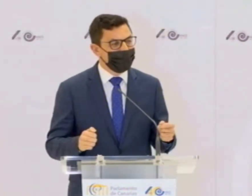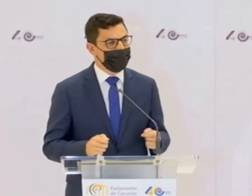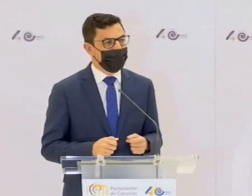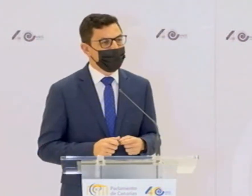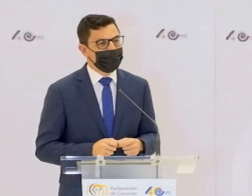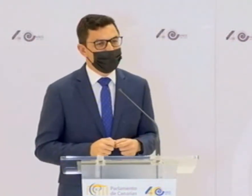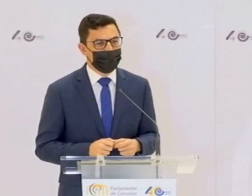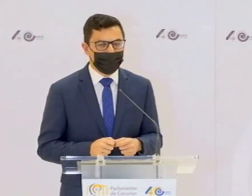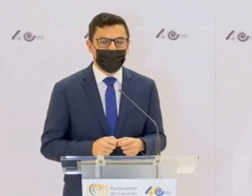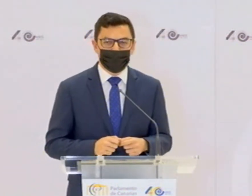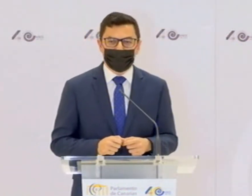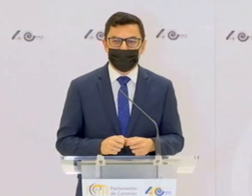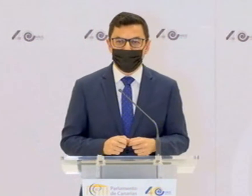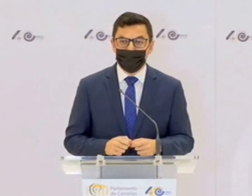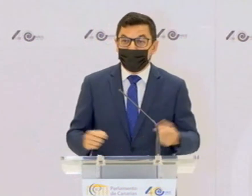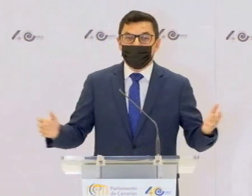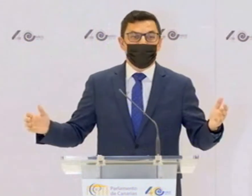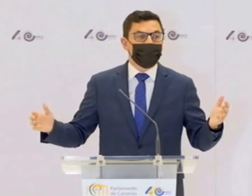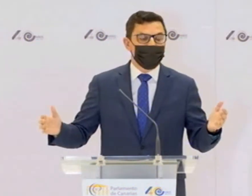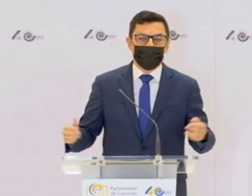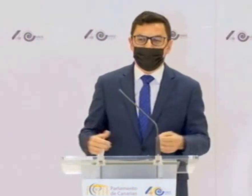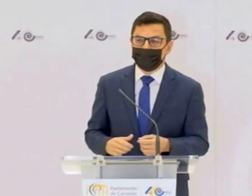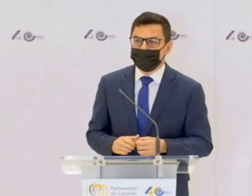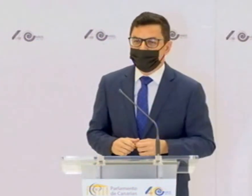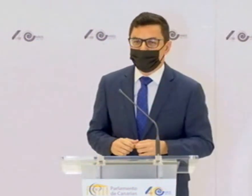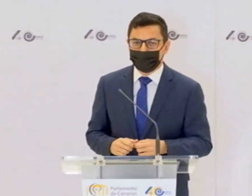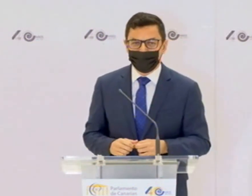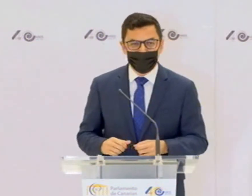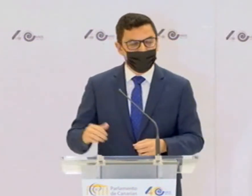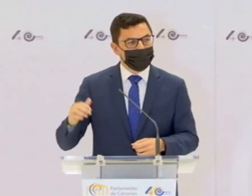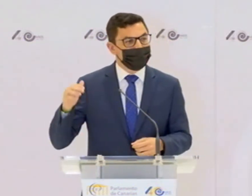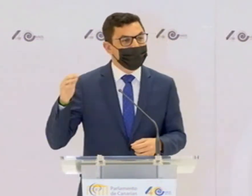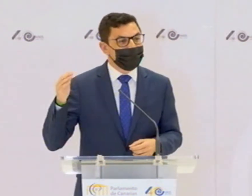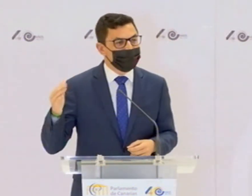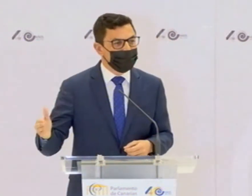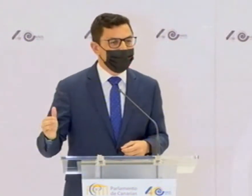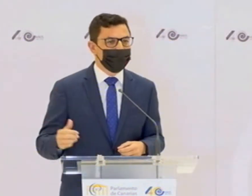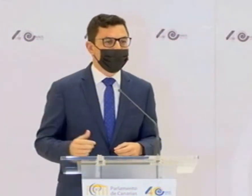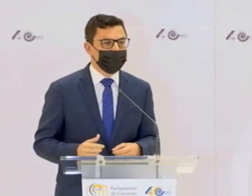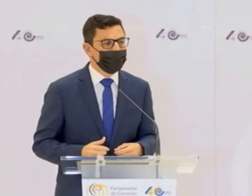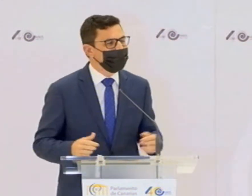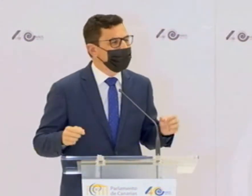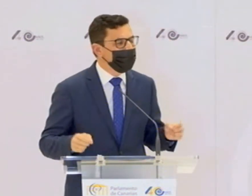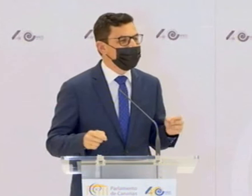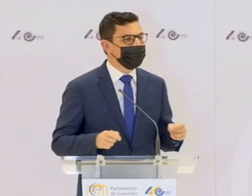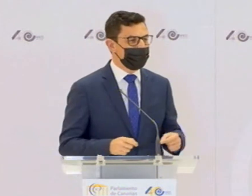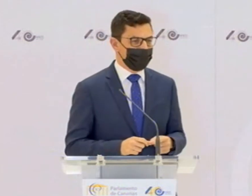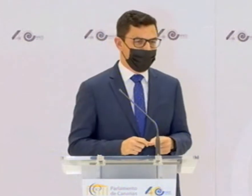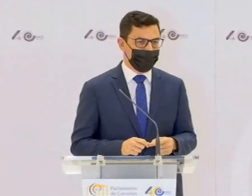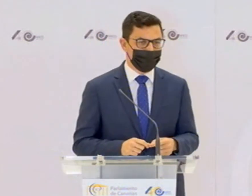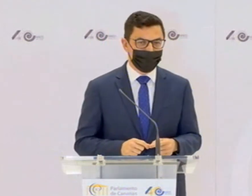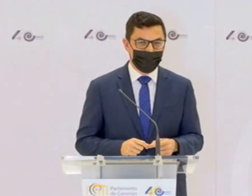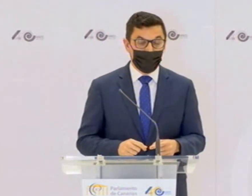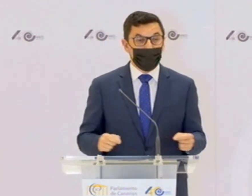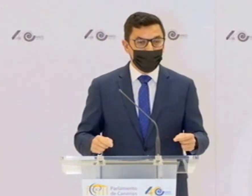están afectados todavía por un ERTE. Parece que no existen para el presidente Torres los 35.000 autónomos que han tenido que cesar su